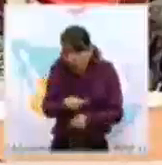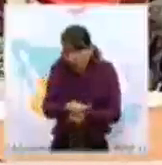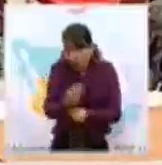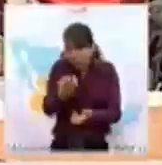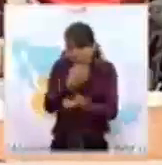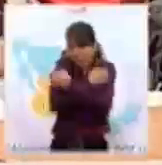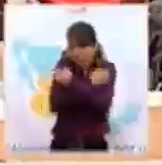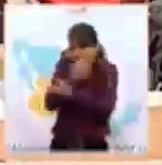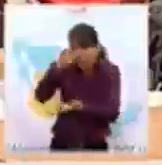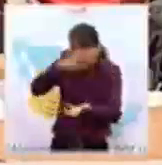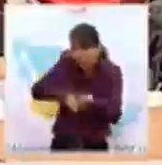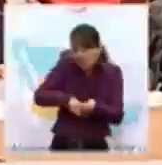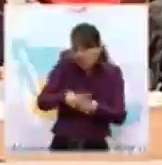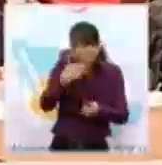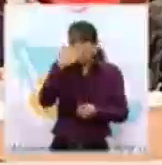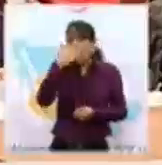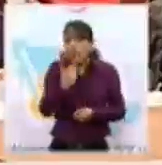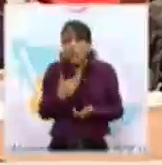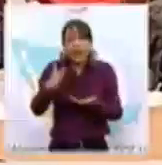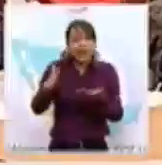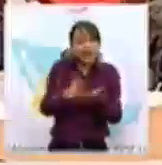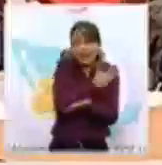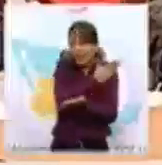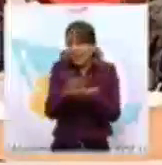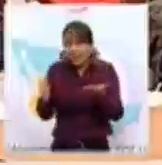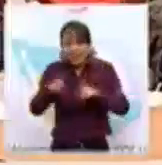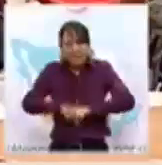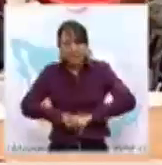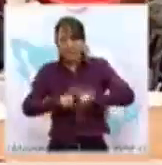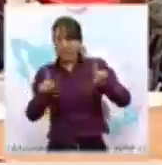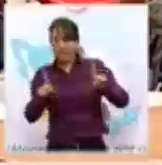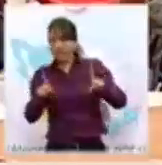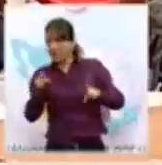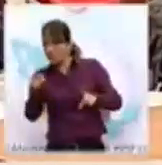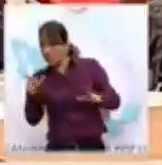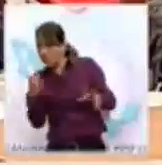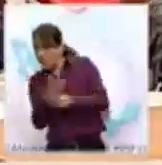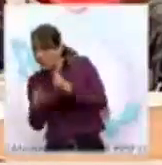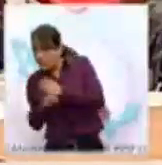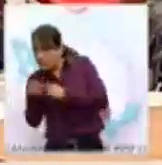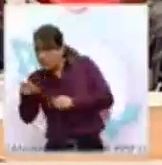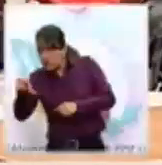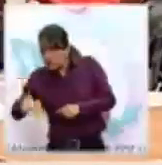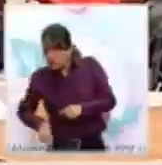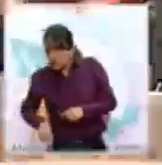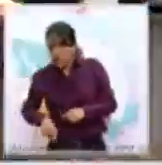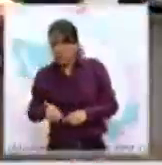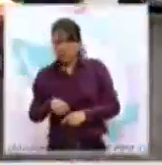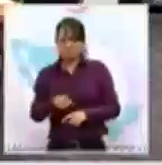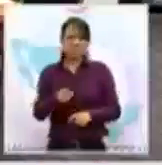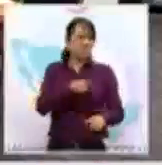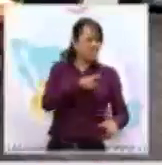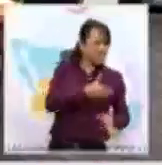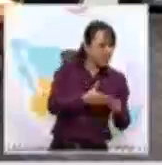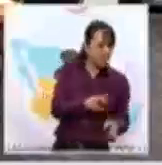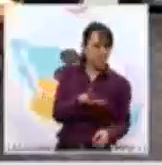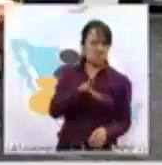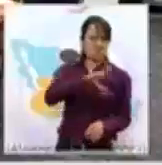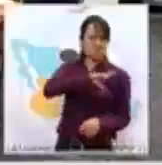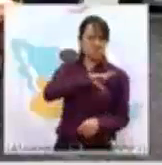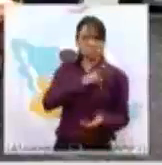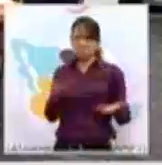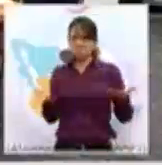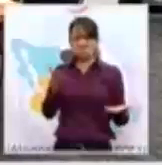reconoce distinciones entre público y privado, por otro lado. Solemos hablar otra vez, otro terreno libre